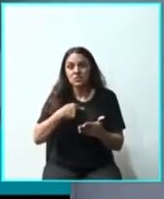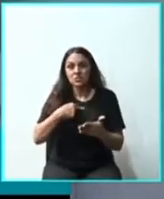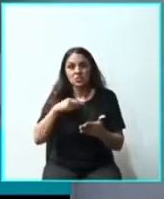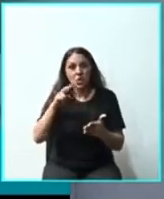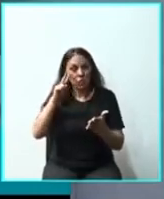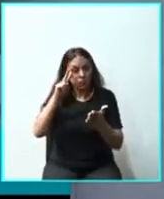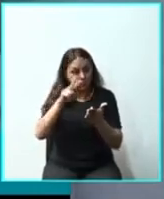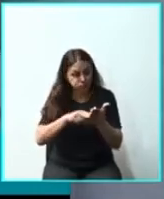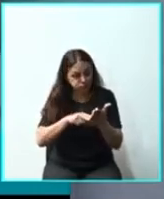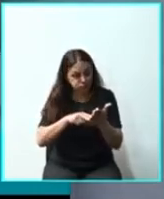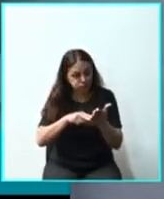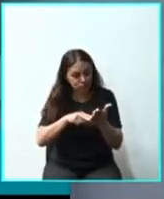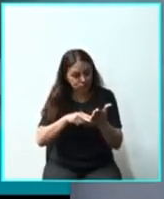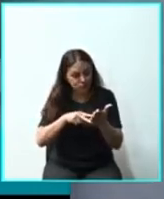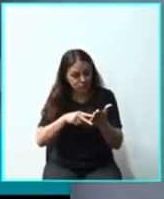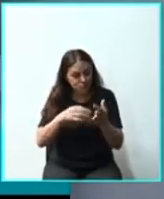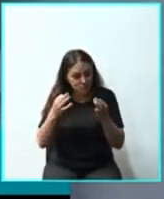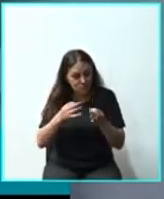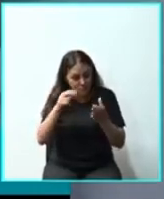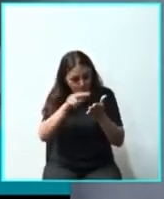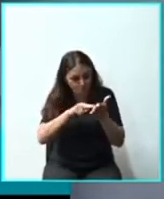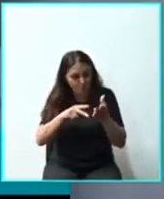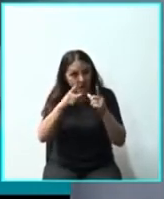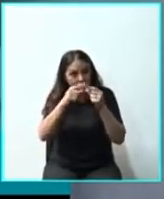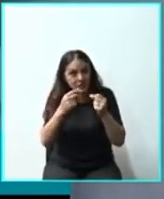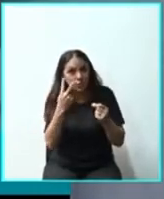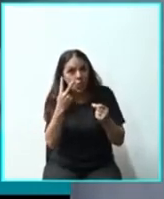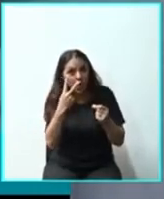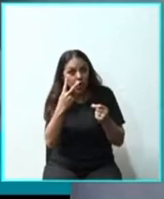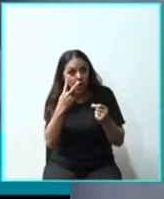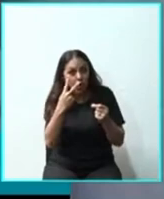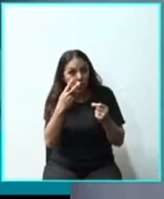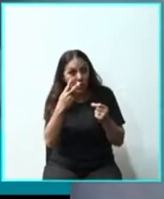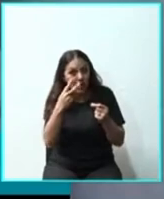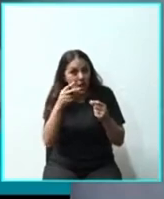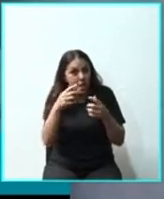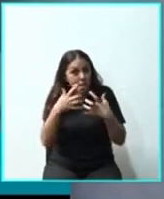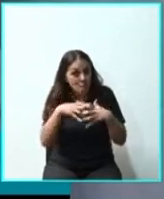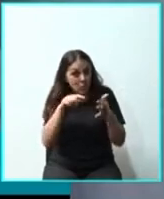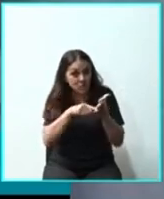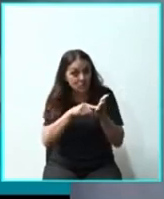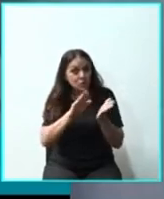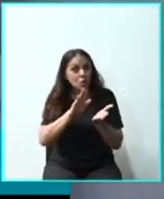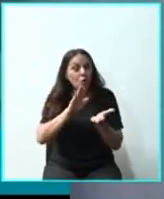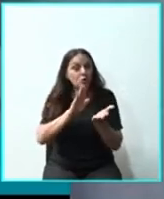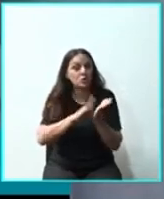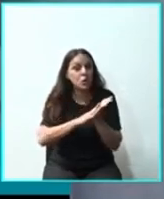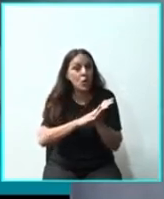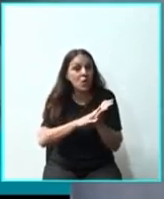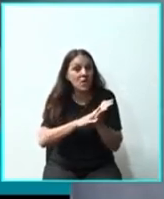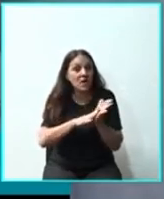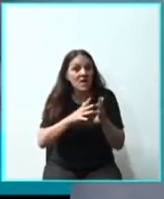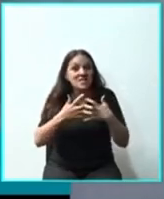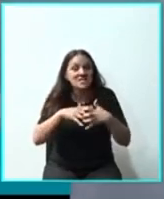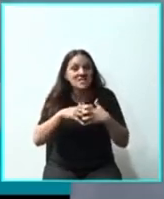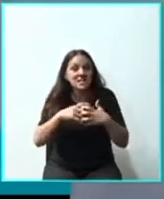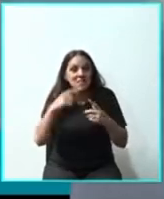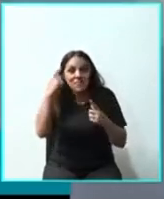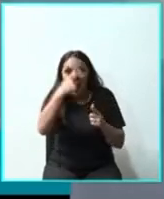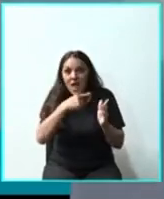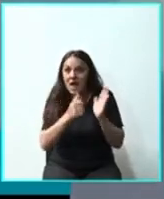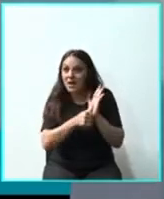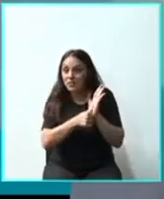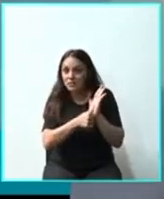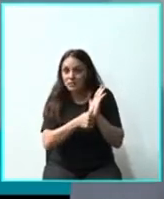de la diputada en el artículo 2, donde ella habla del sistema de reconocimiento facial, y en el dictamen,